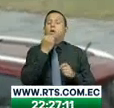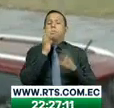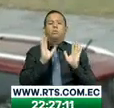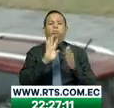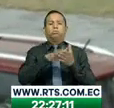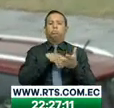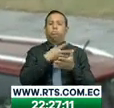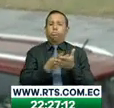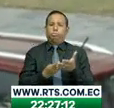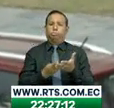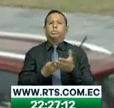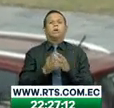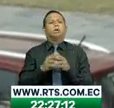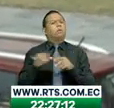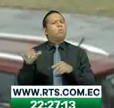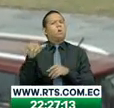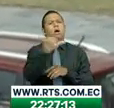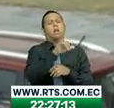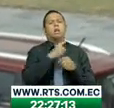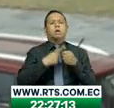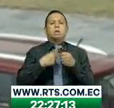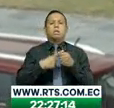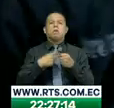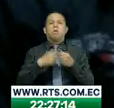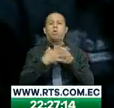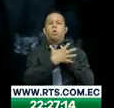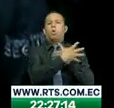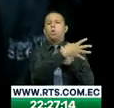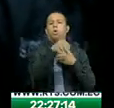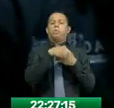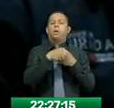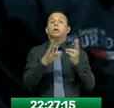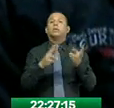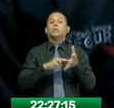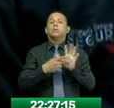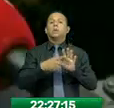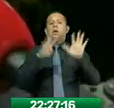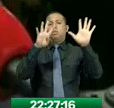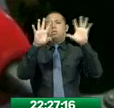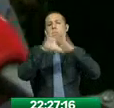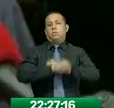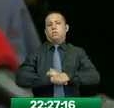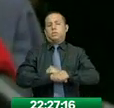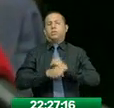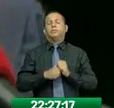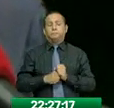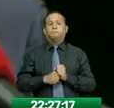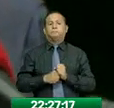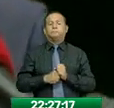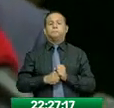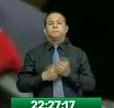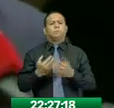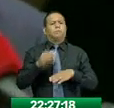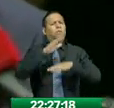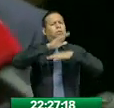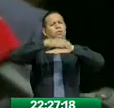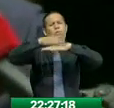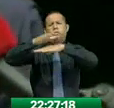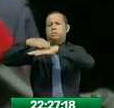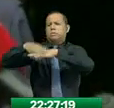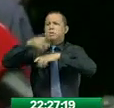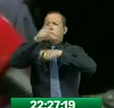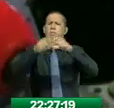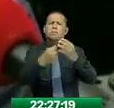acoplarán al mismo horario que tiene la capital de la República, es decir, las 21 horas. Necesitamos llamar a la gente,